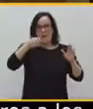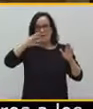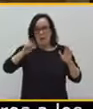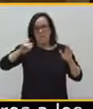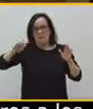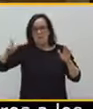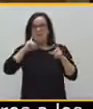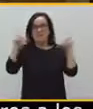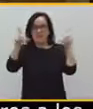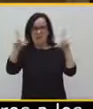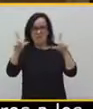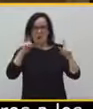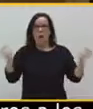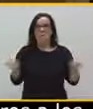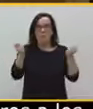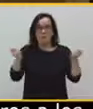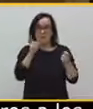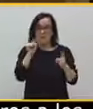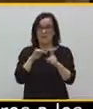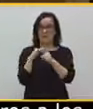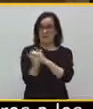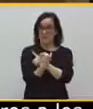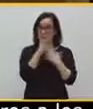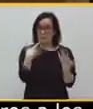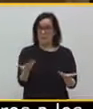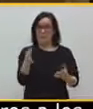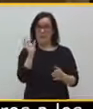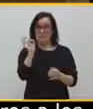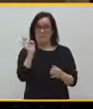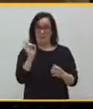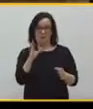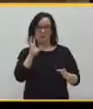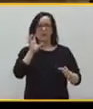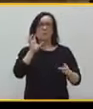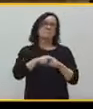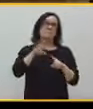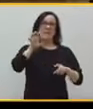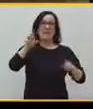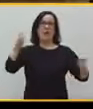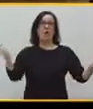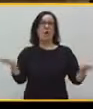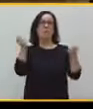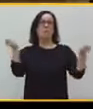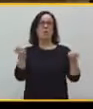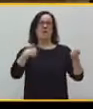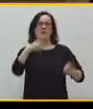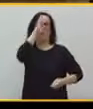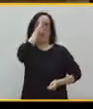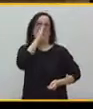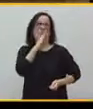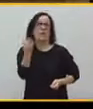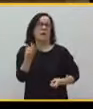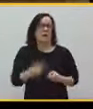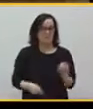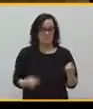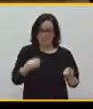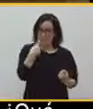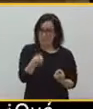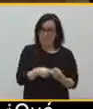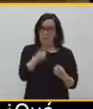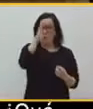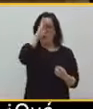la propaganda. En estas circunstancias, en este verdadero estado de propaganda, ¿qué ocultan? ¿Qué quieren ocultar ustedes? Se lo voy a decir, ustedes están ocultando